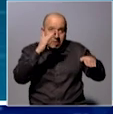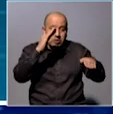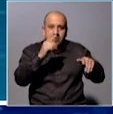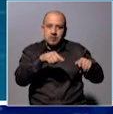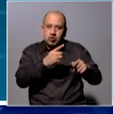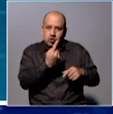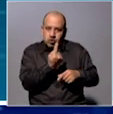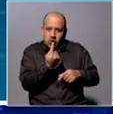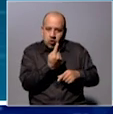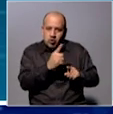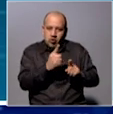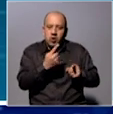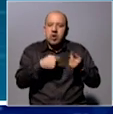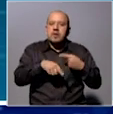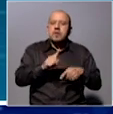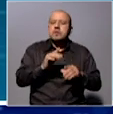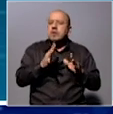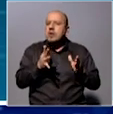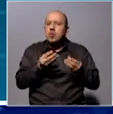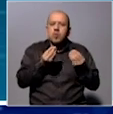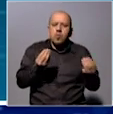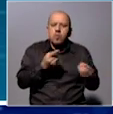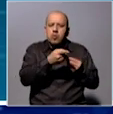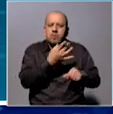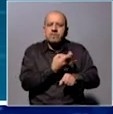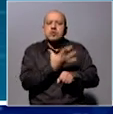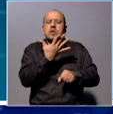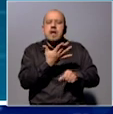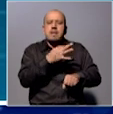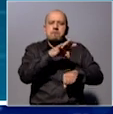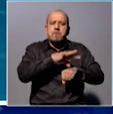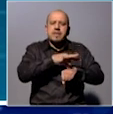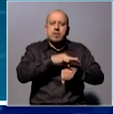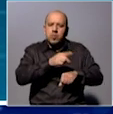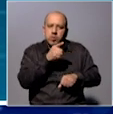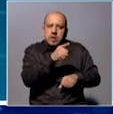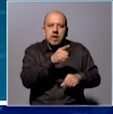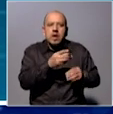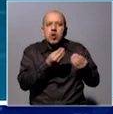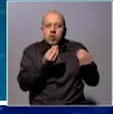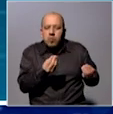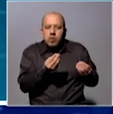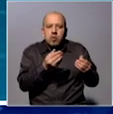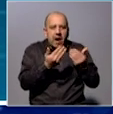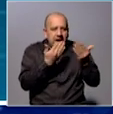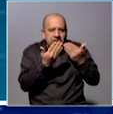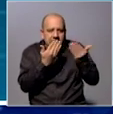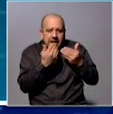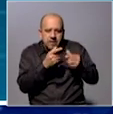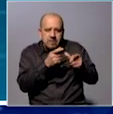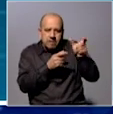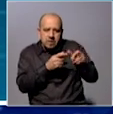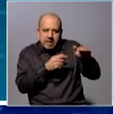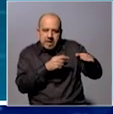asisten solas. Entonces, ¿cómo maneja un profesional, en este caso usted, eso de hablar con la persona